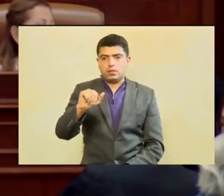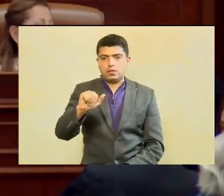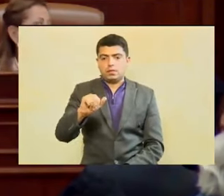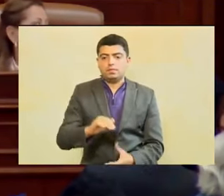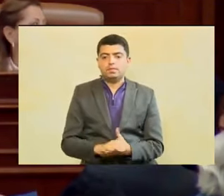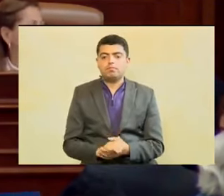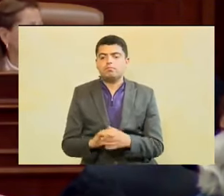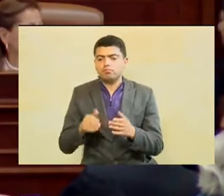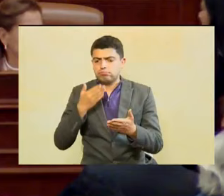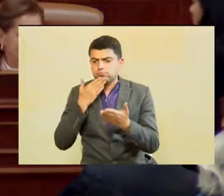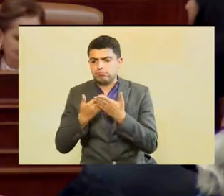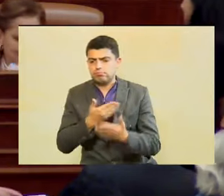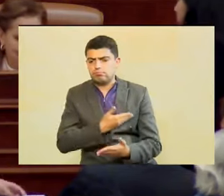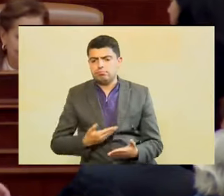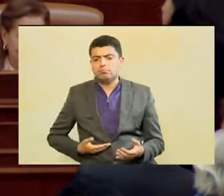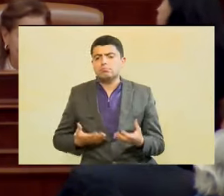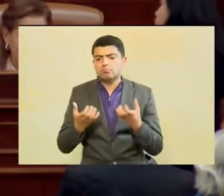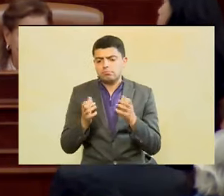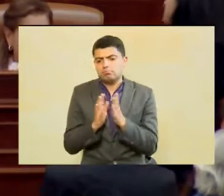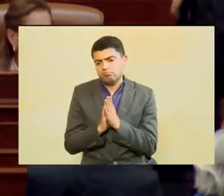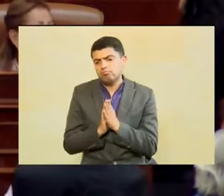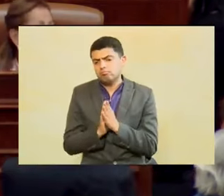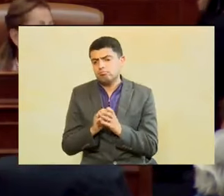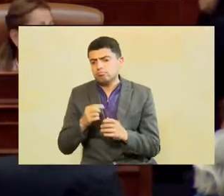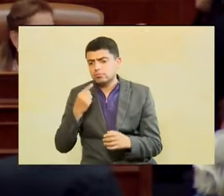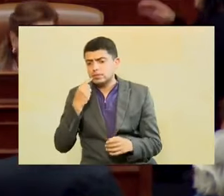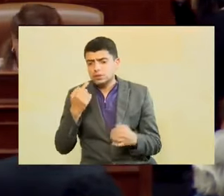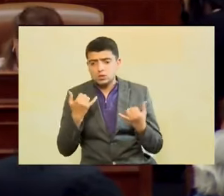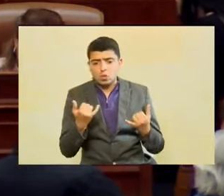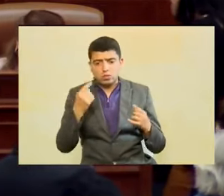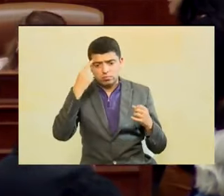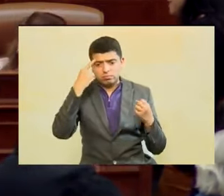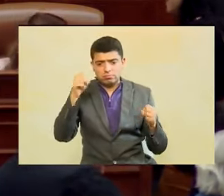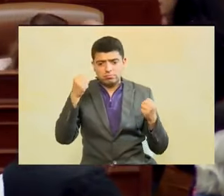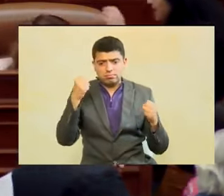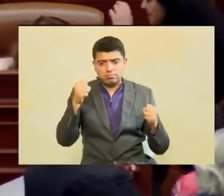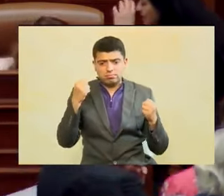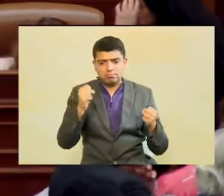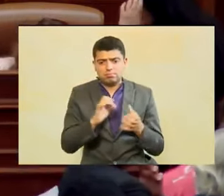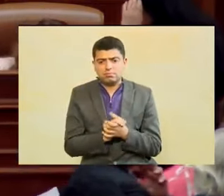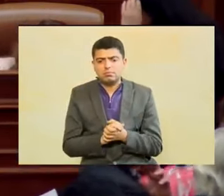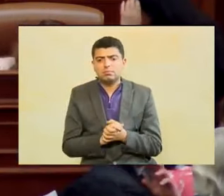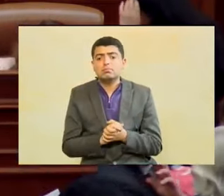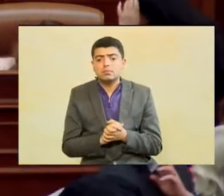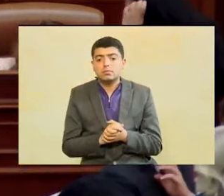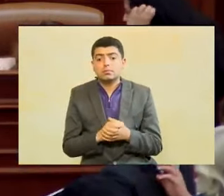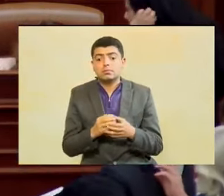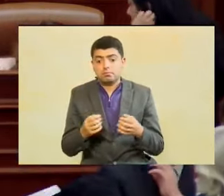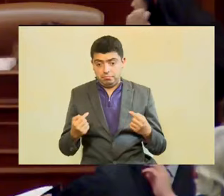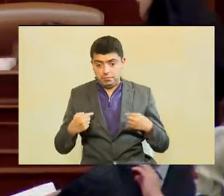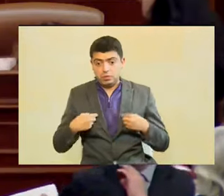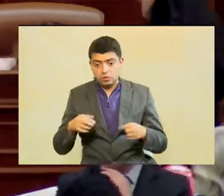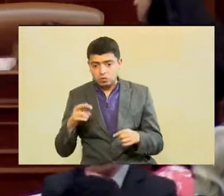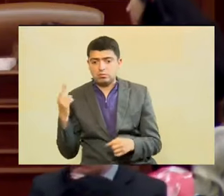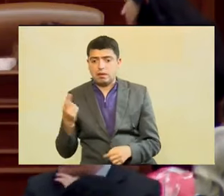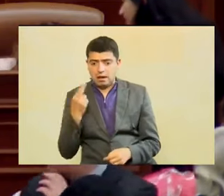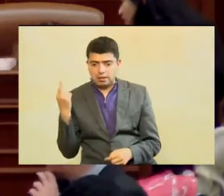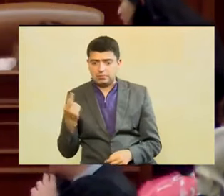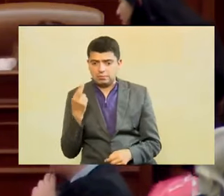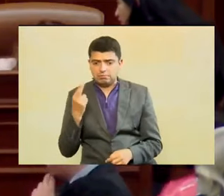quiero manifestarles a ustedes una gran preocupación que tengo y que he sido reiterativa con